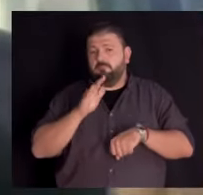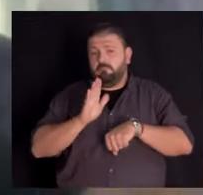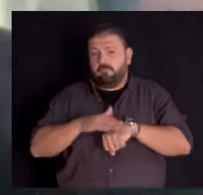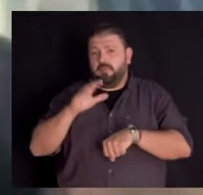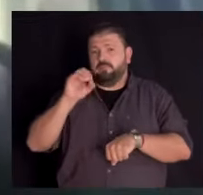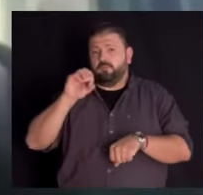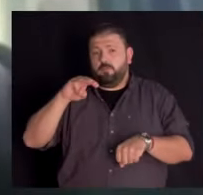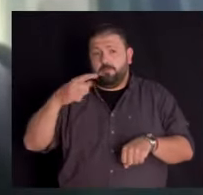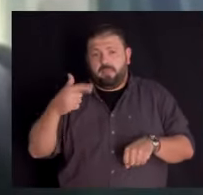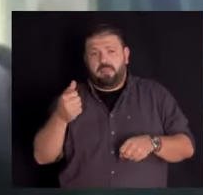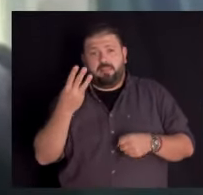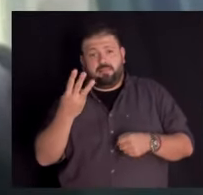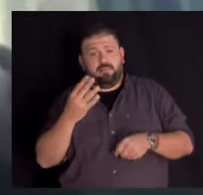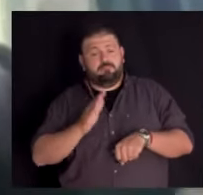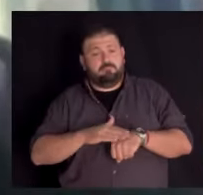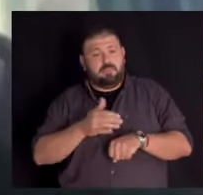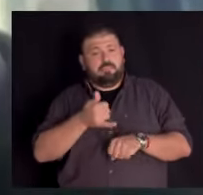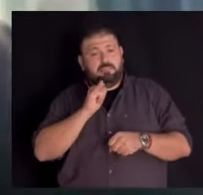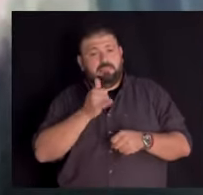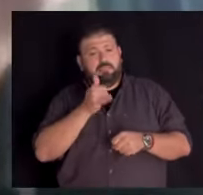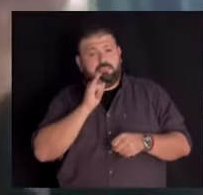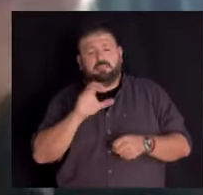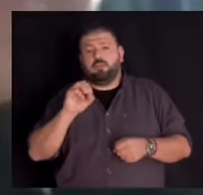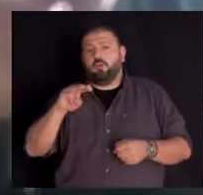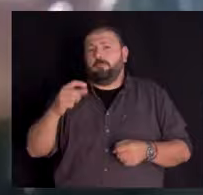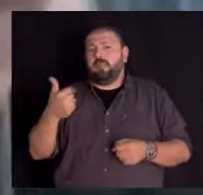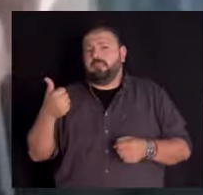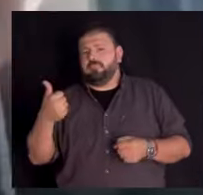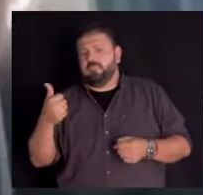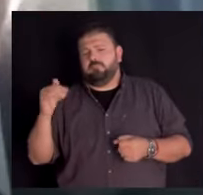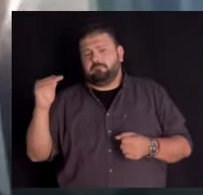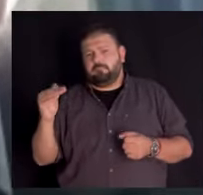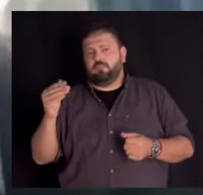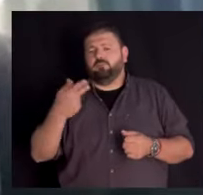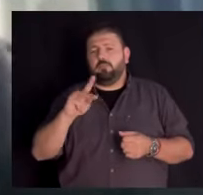que omega 6, por ejemplo, ¿sí? Y el omega 3,